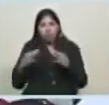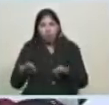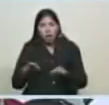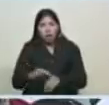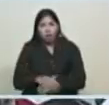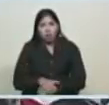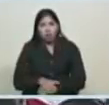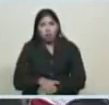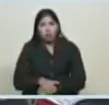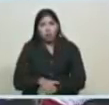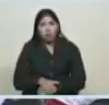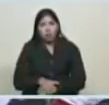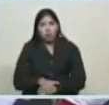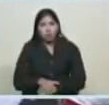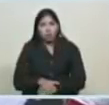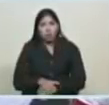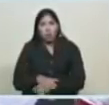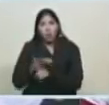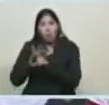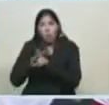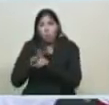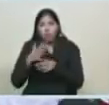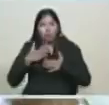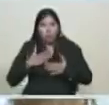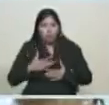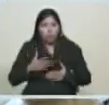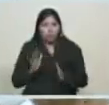bueno parto humanizado